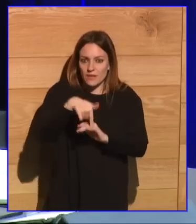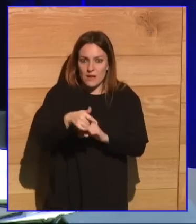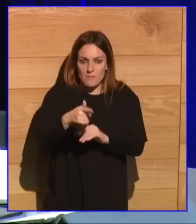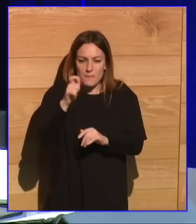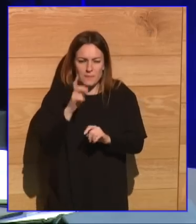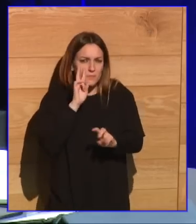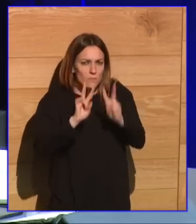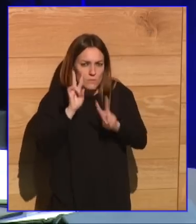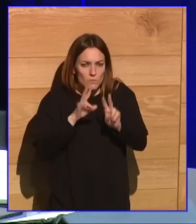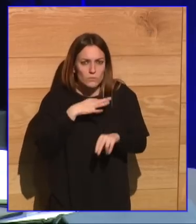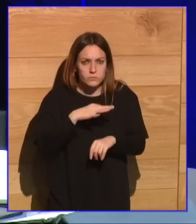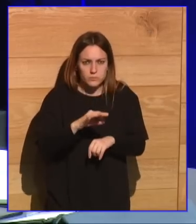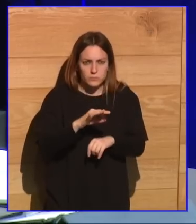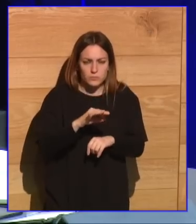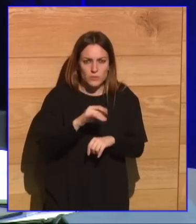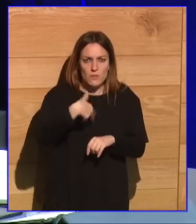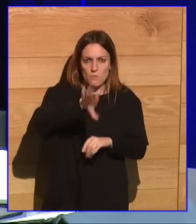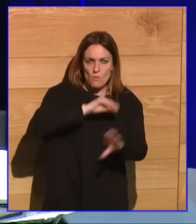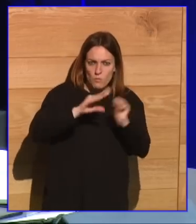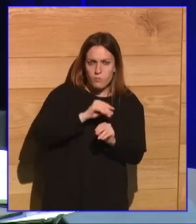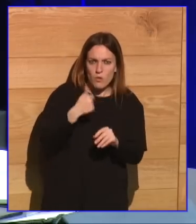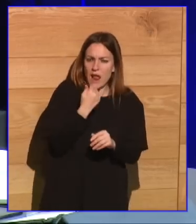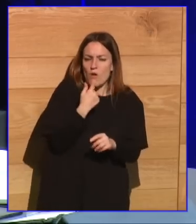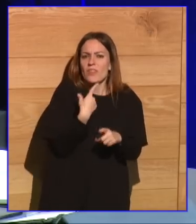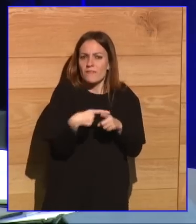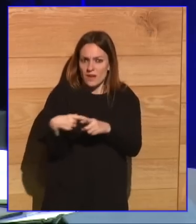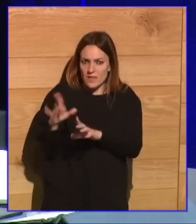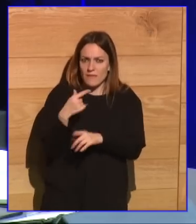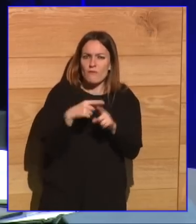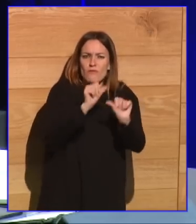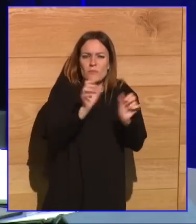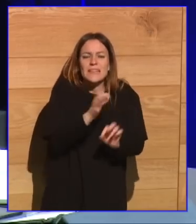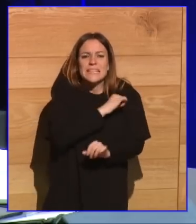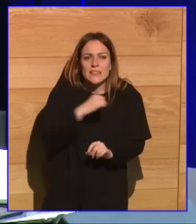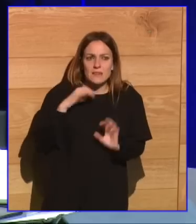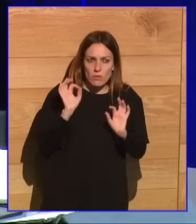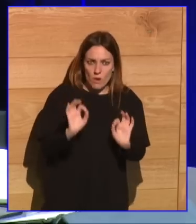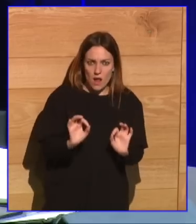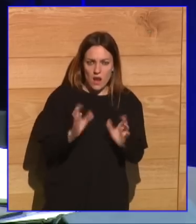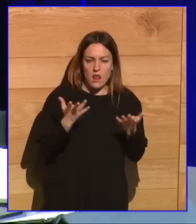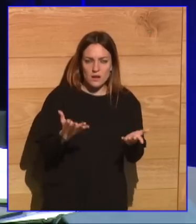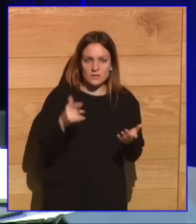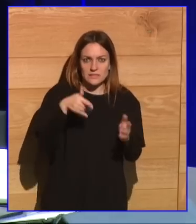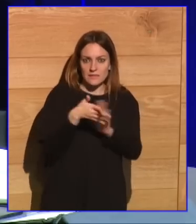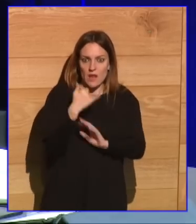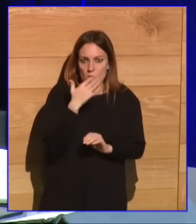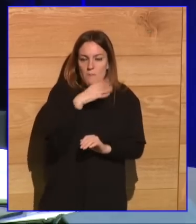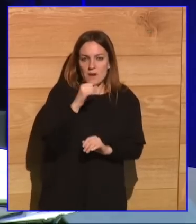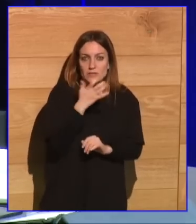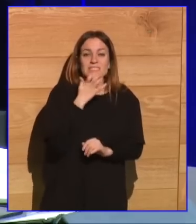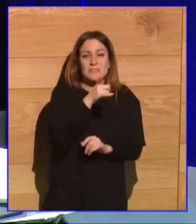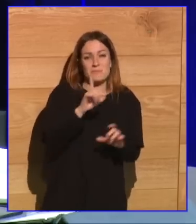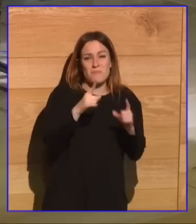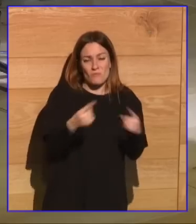espectador de forma diferente en cada uno de ellos y de forma completamente individual. Así que se convierte en un espectáculo, claro, si no te gusta la música